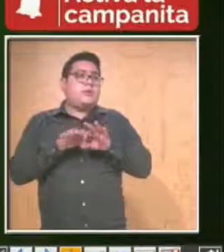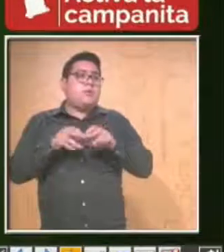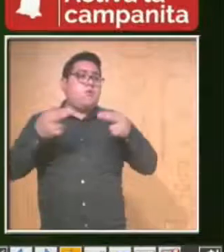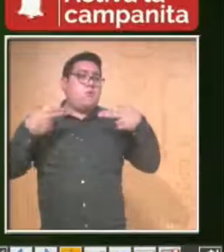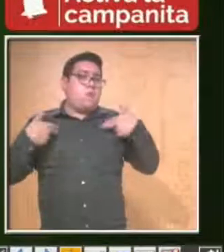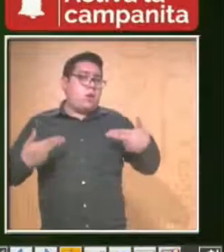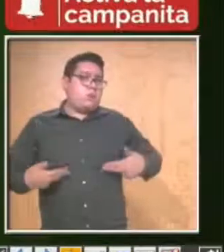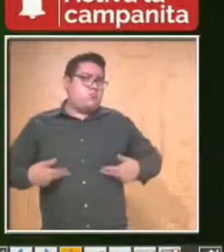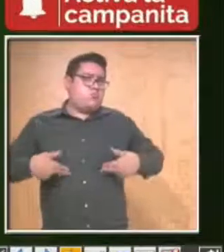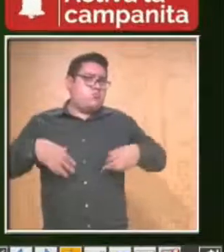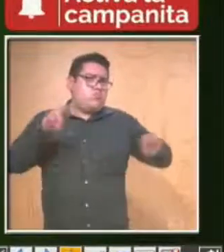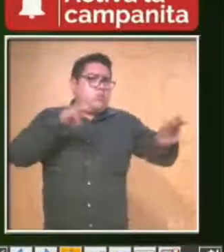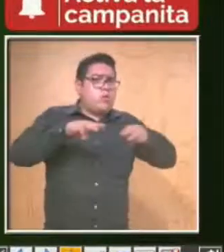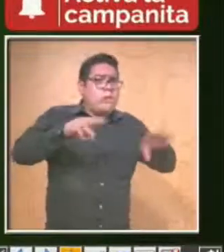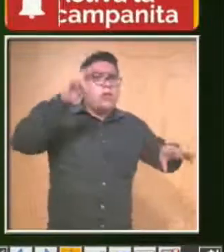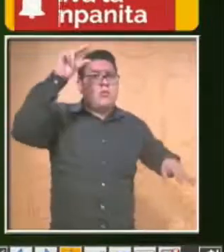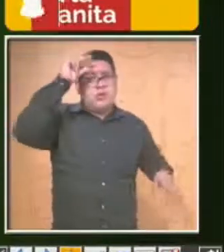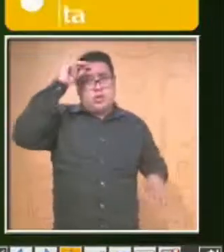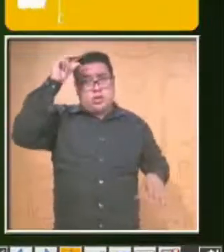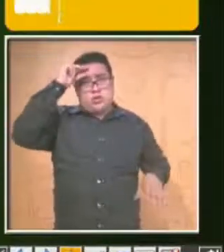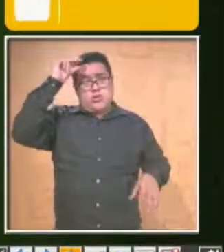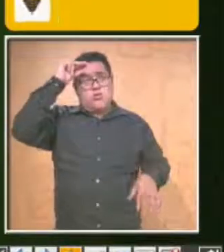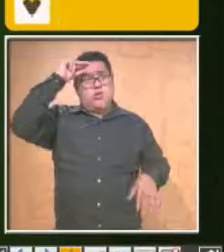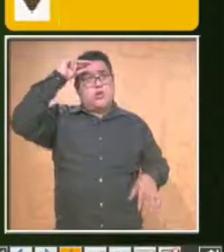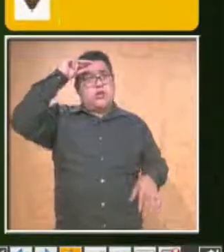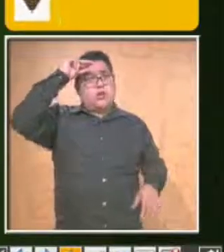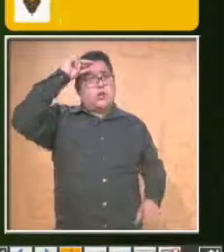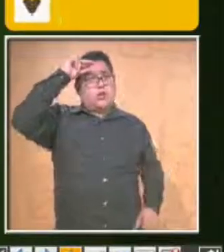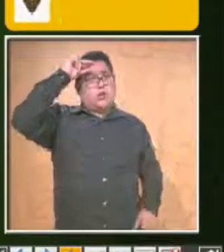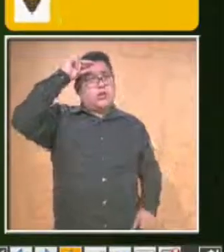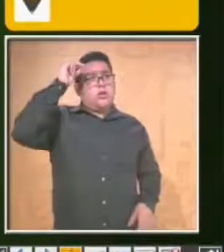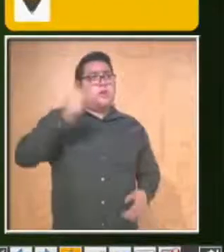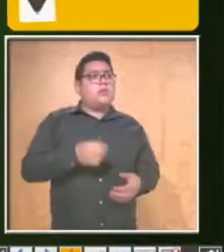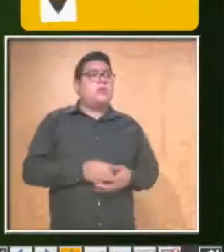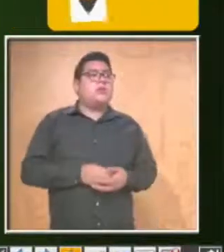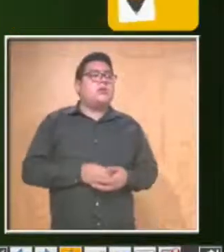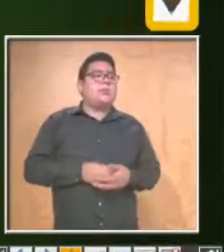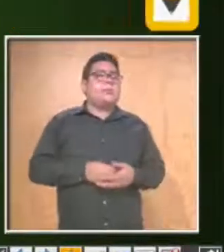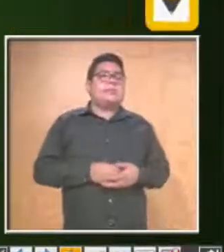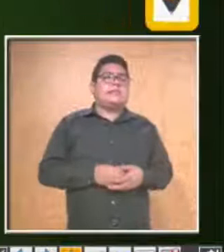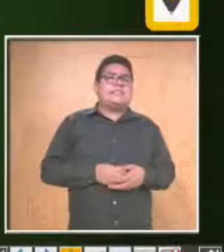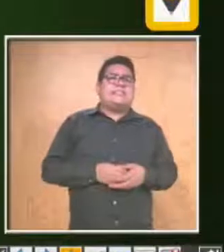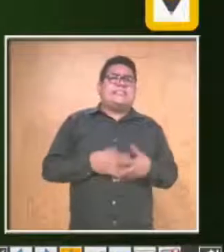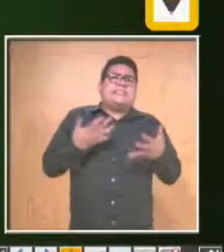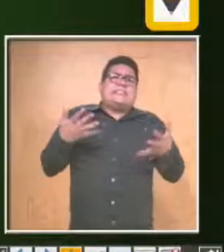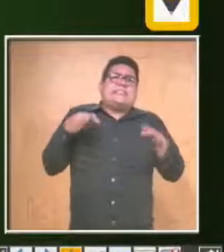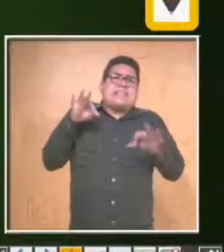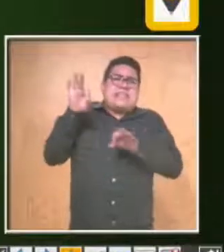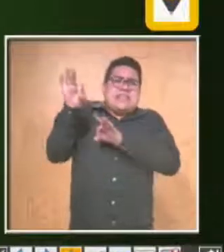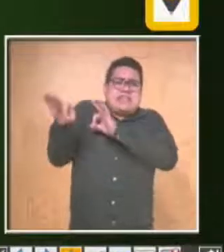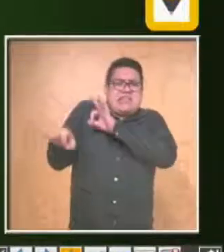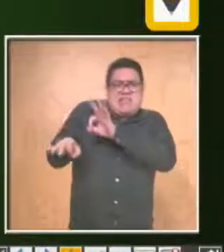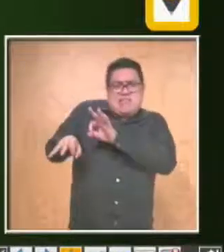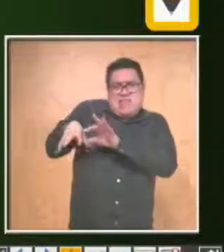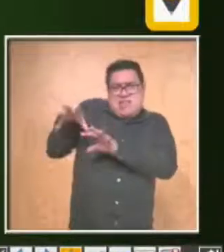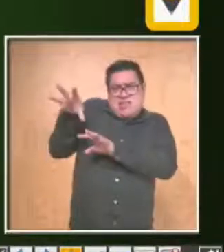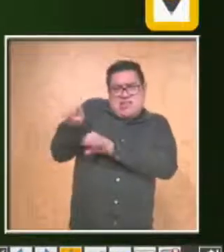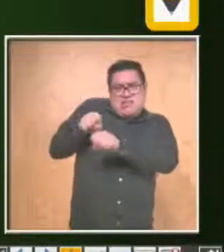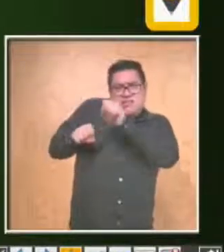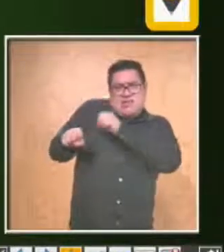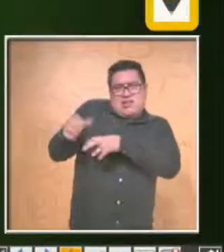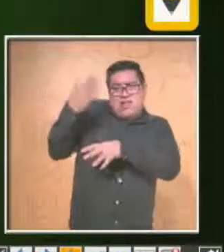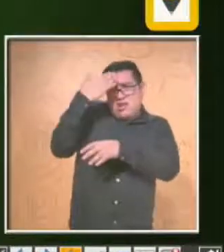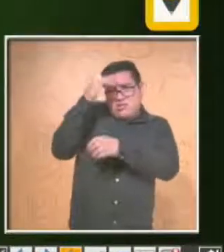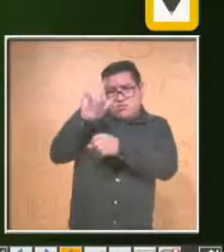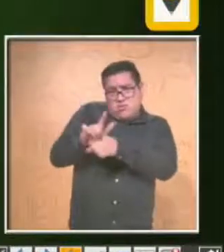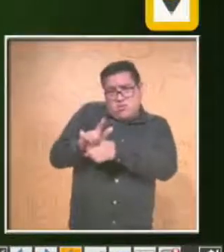movimiento intelectual que se va en búsqueda de la cultura, tratando de rescatar